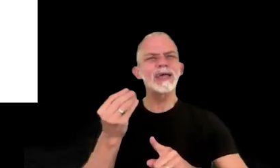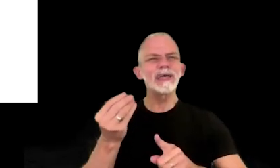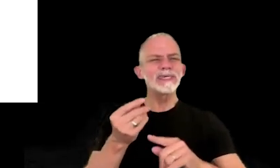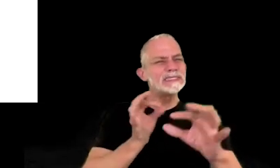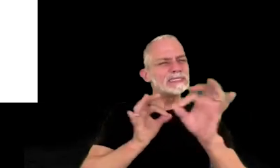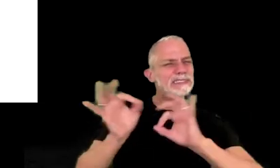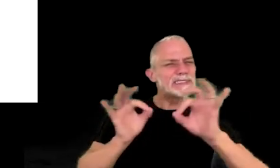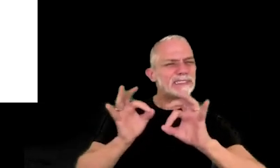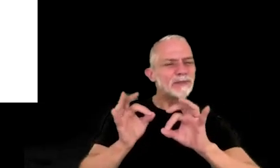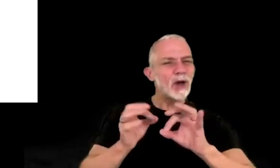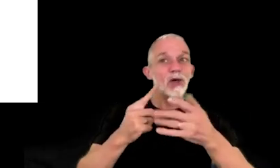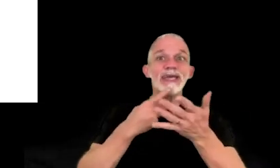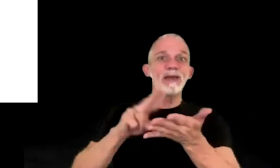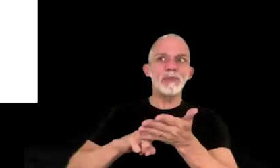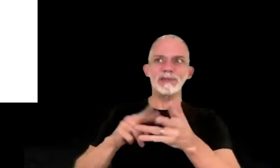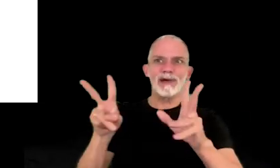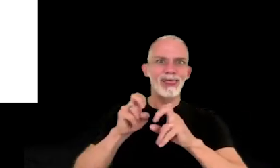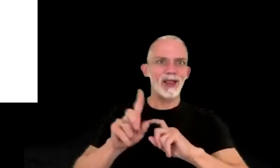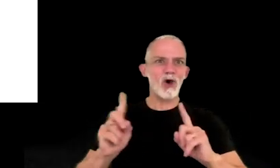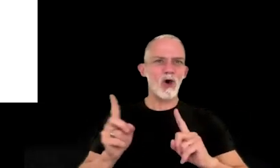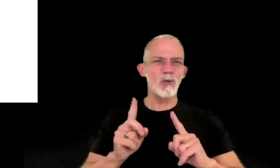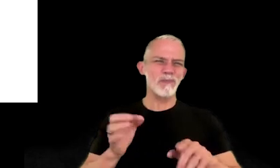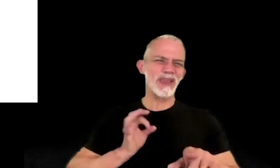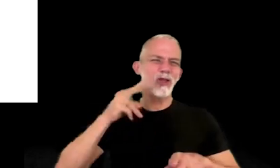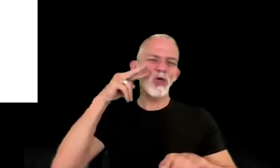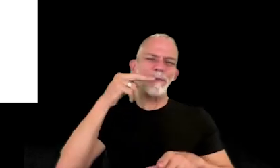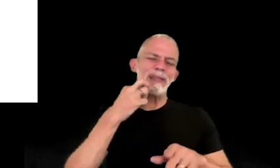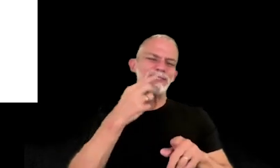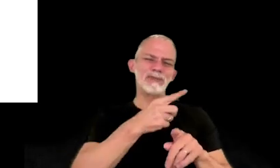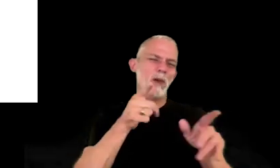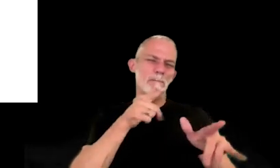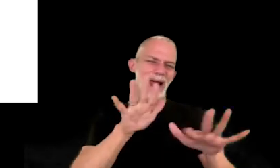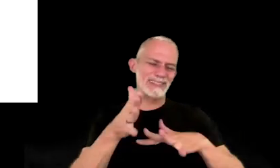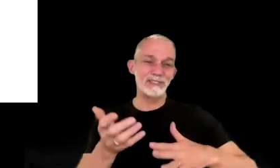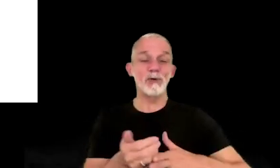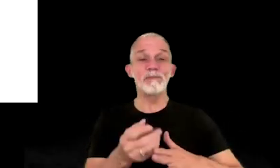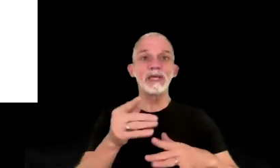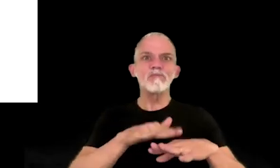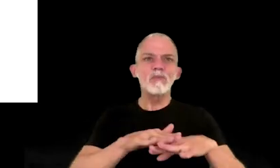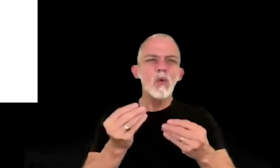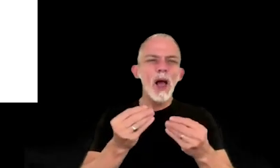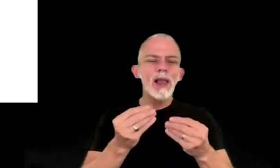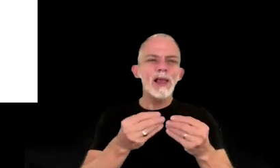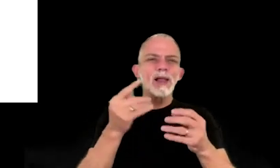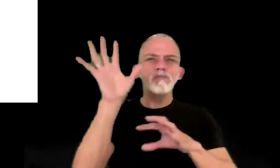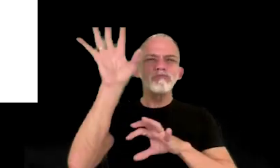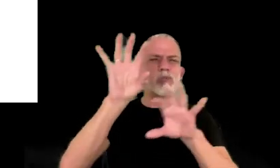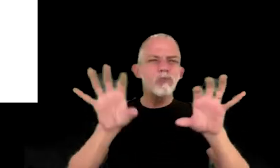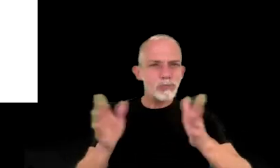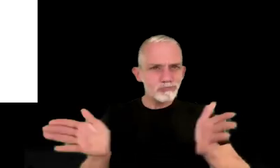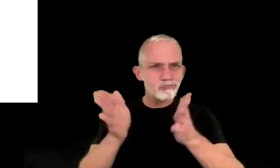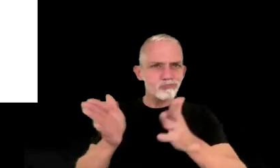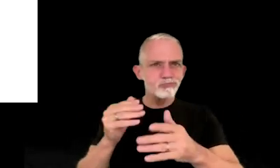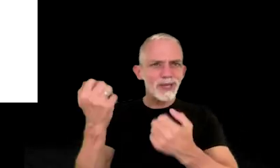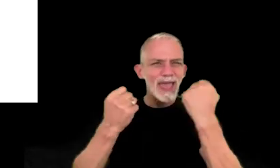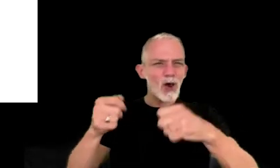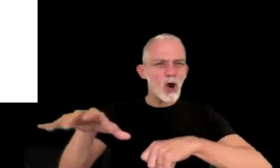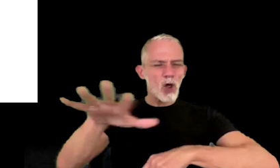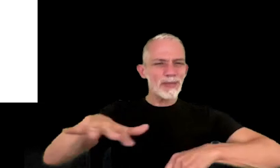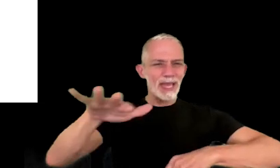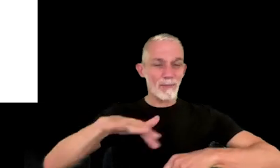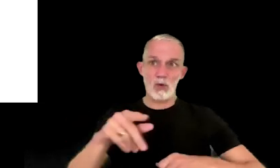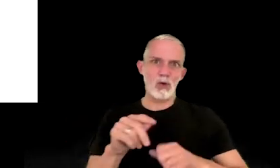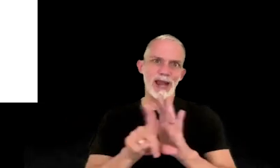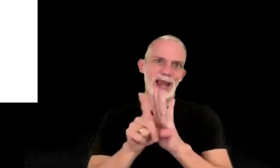estimado. Acá le dejé el 2019 porque es similar al actual, ¿no? Que se basa en los distintos regímenes de promoción económica o en tratamientos de